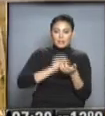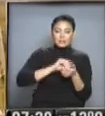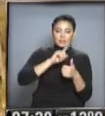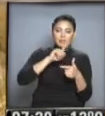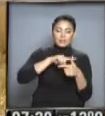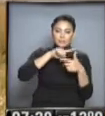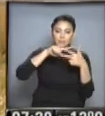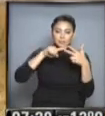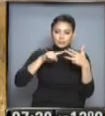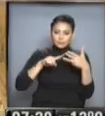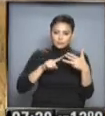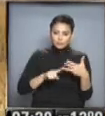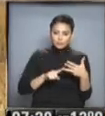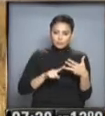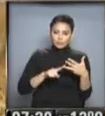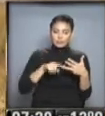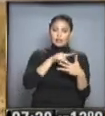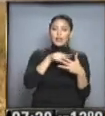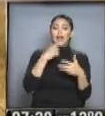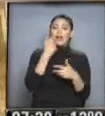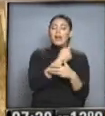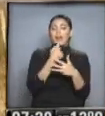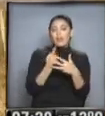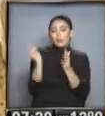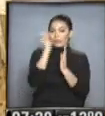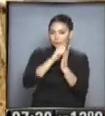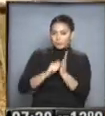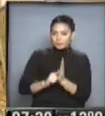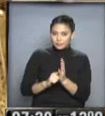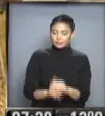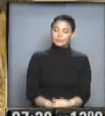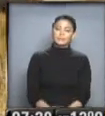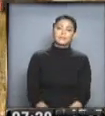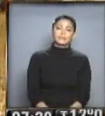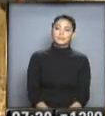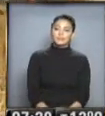Pan American Energy, Gas Medanito y CGC.